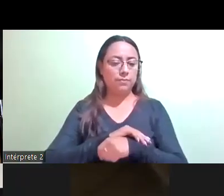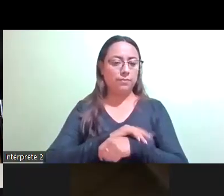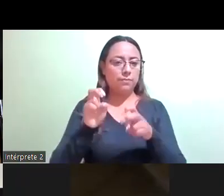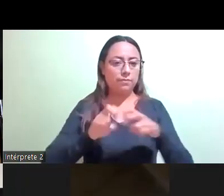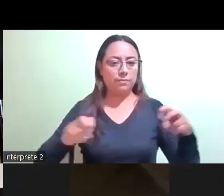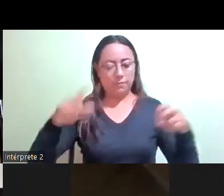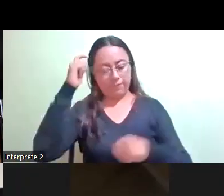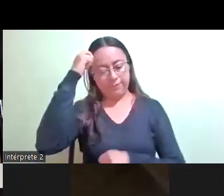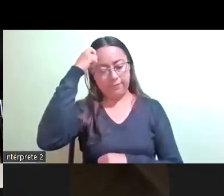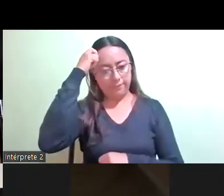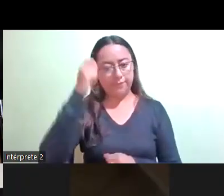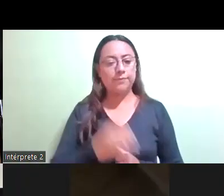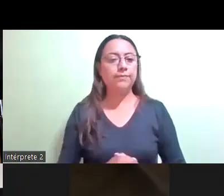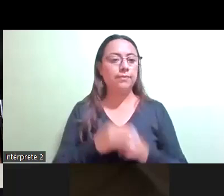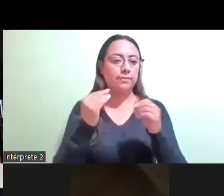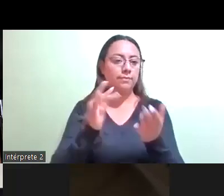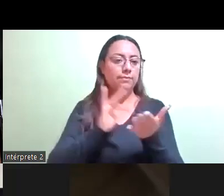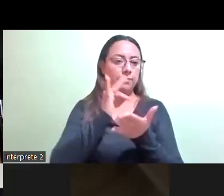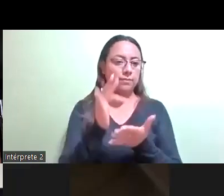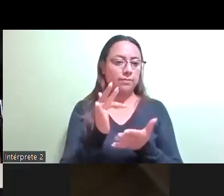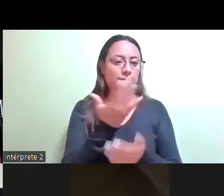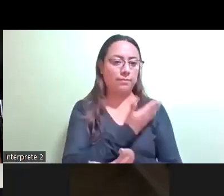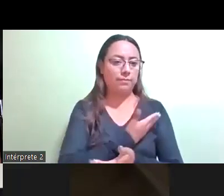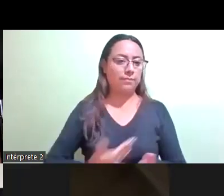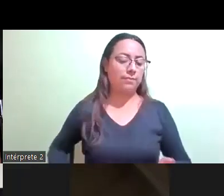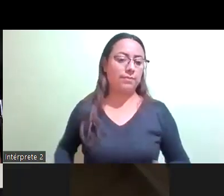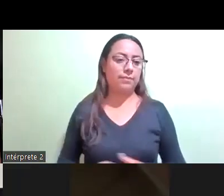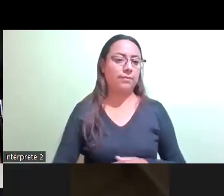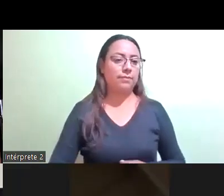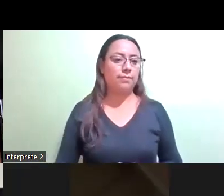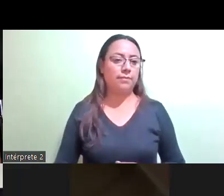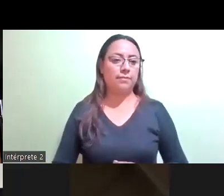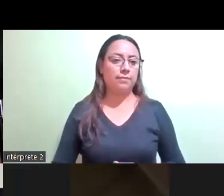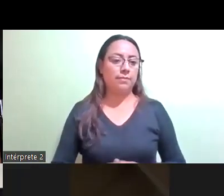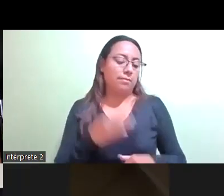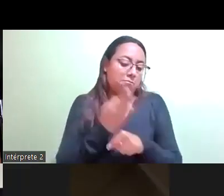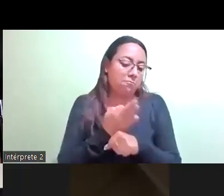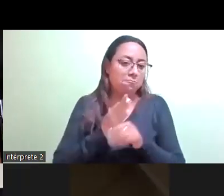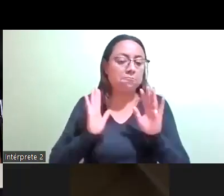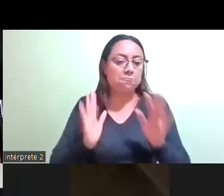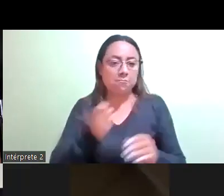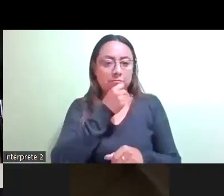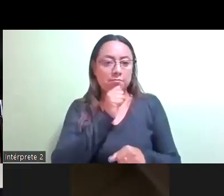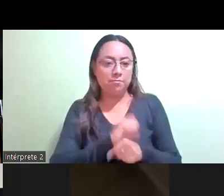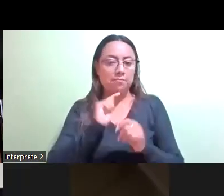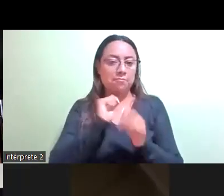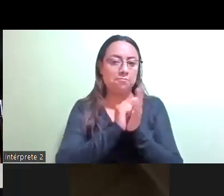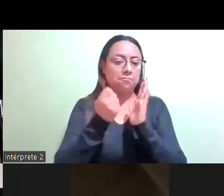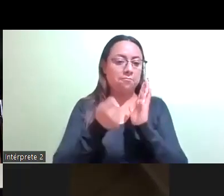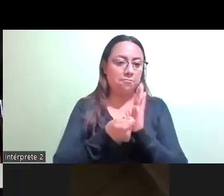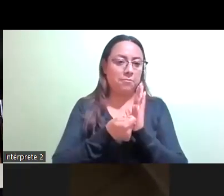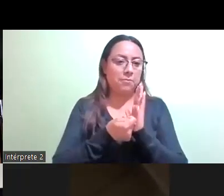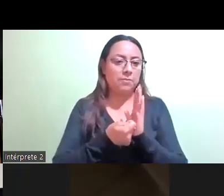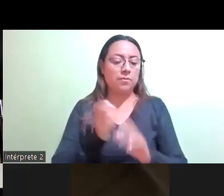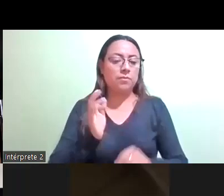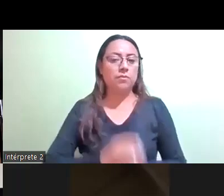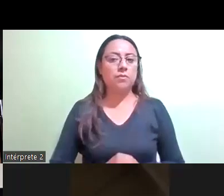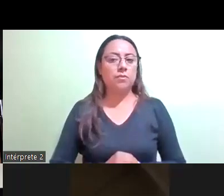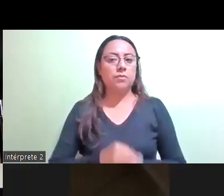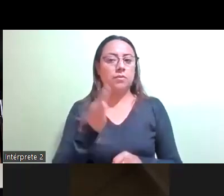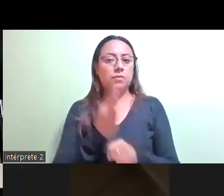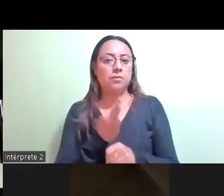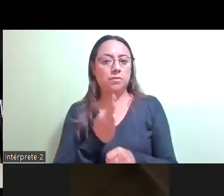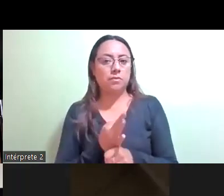Muchas gracias, presidente. La verdad es que ya con lo que acaba de exponer el secretario técnico, me parece que se está buscando una información que de origen